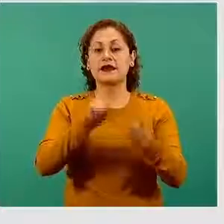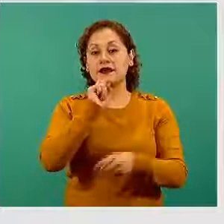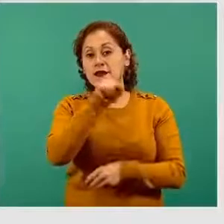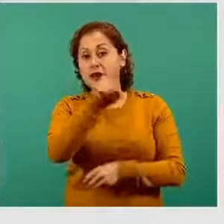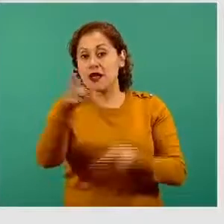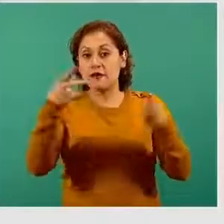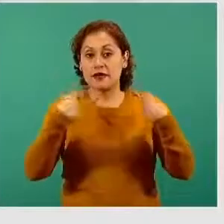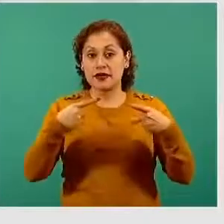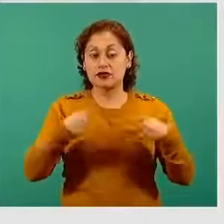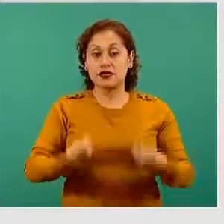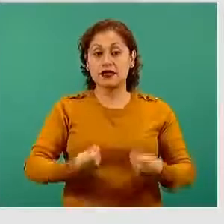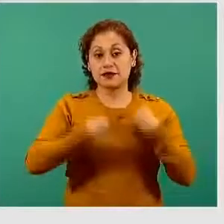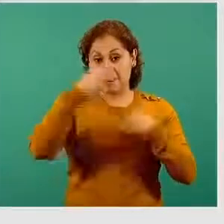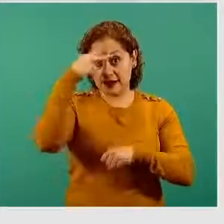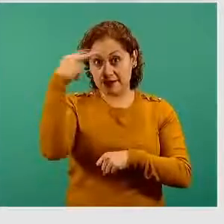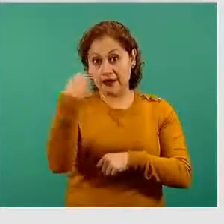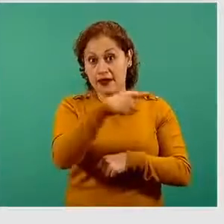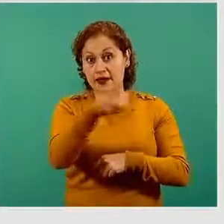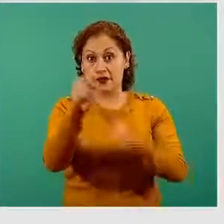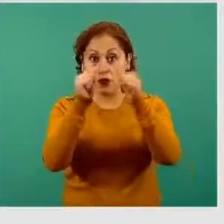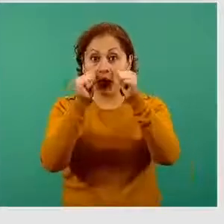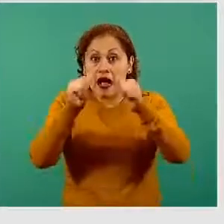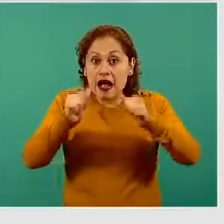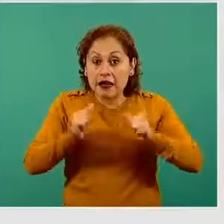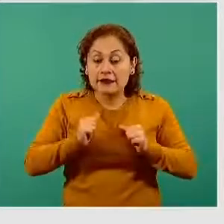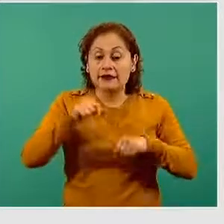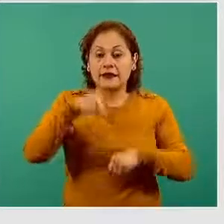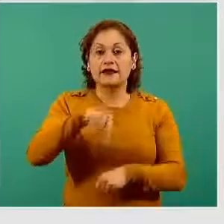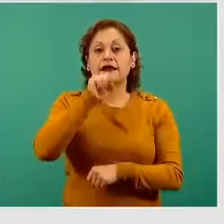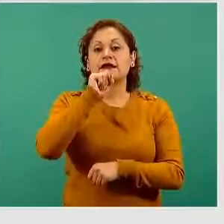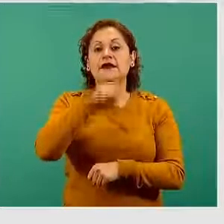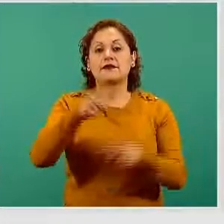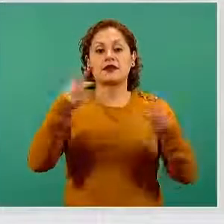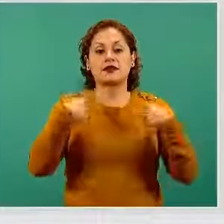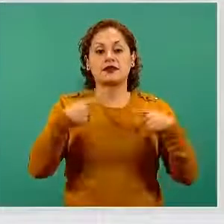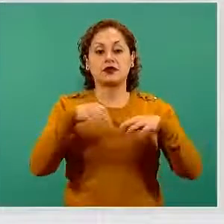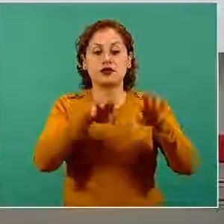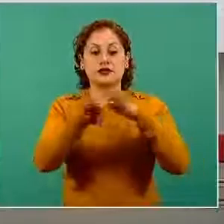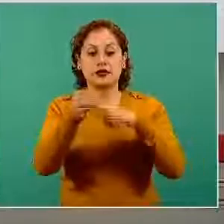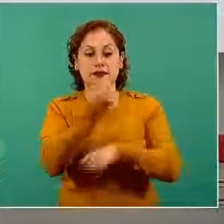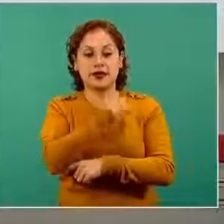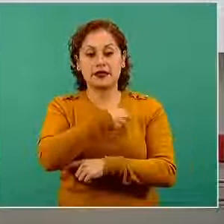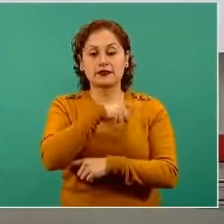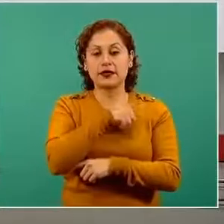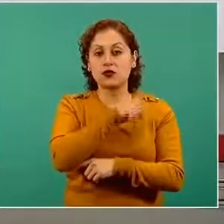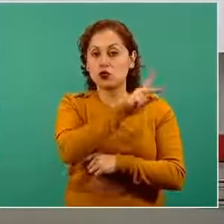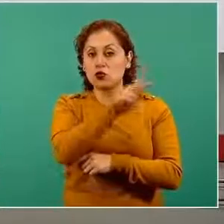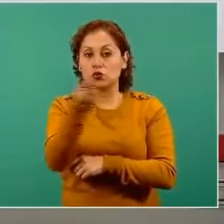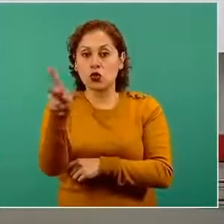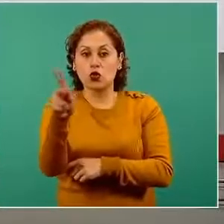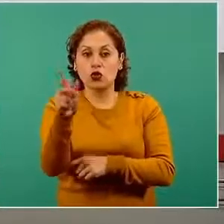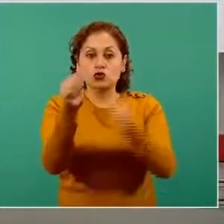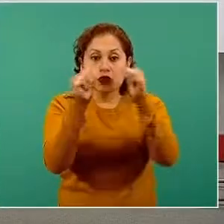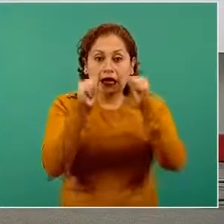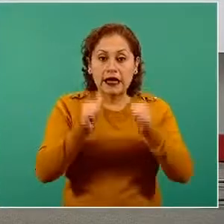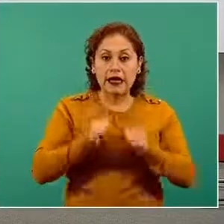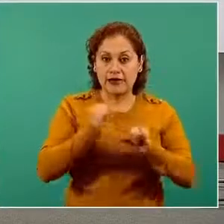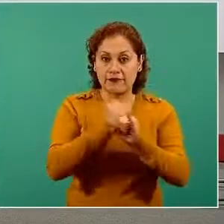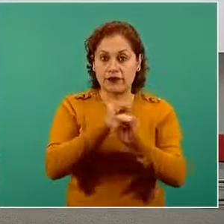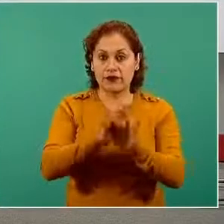están al pendiente, población general, trabajadores de la salud que están al pendiente de esta información,